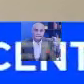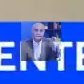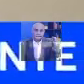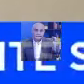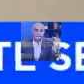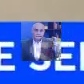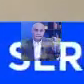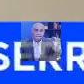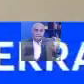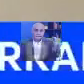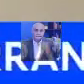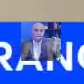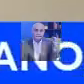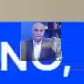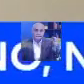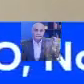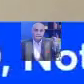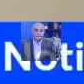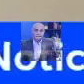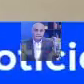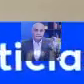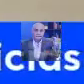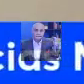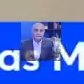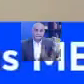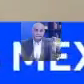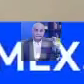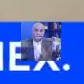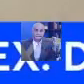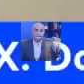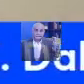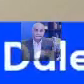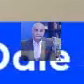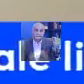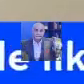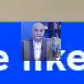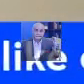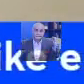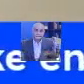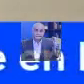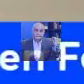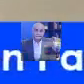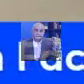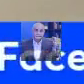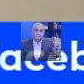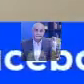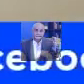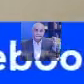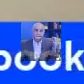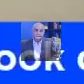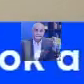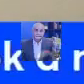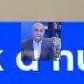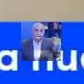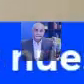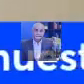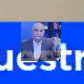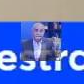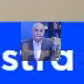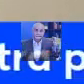desarrolla más de 25 años sin apoyo federal. Y esto genera, evidentemente, una